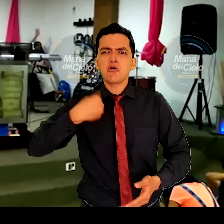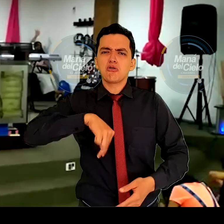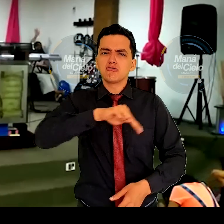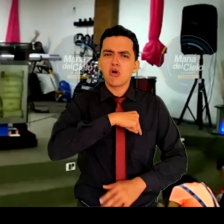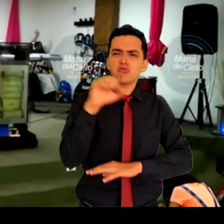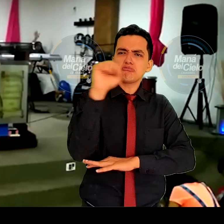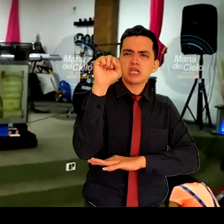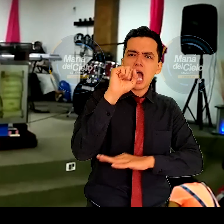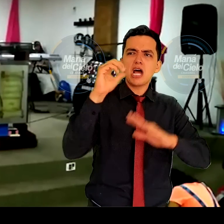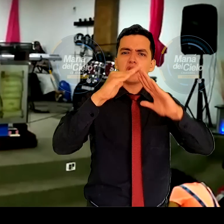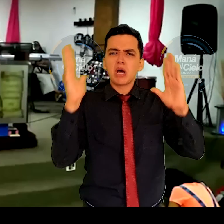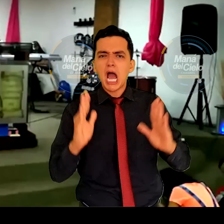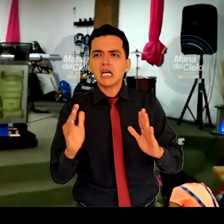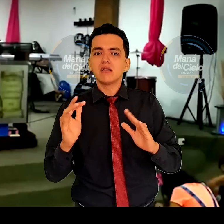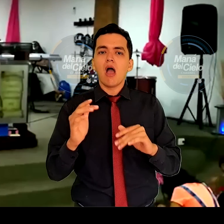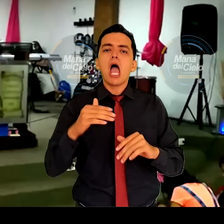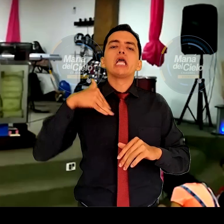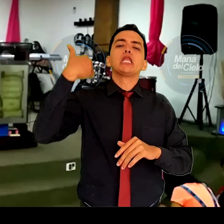gloria.